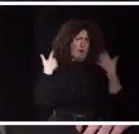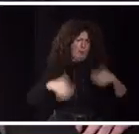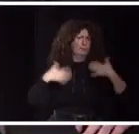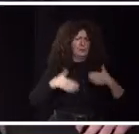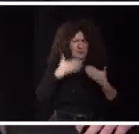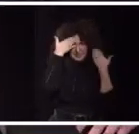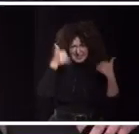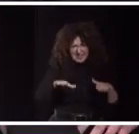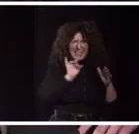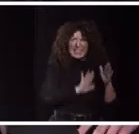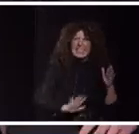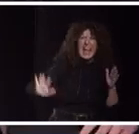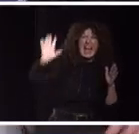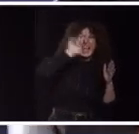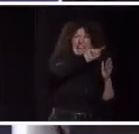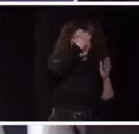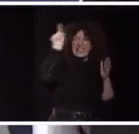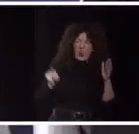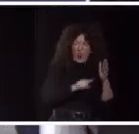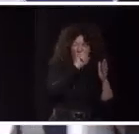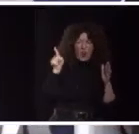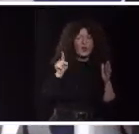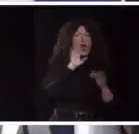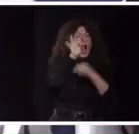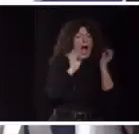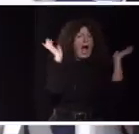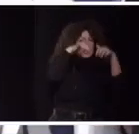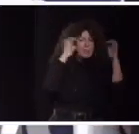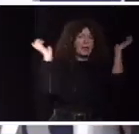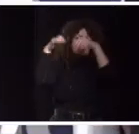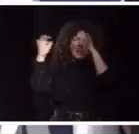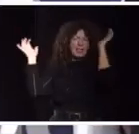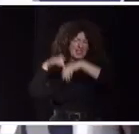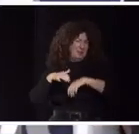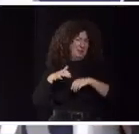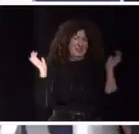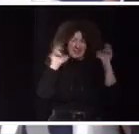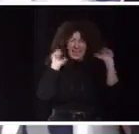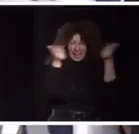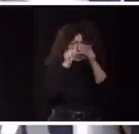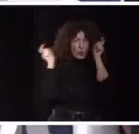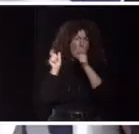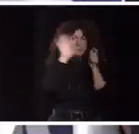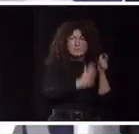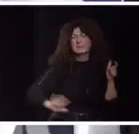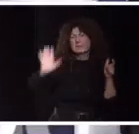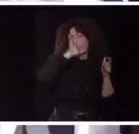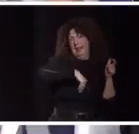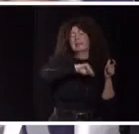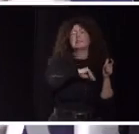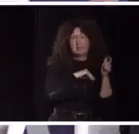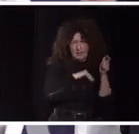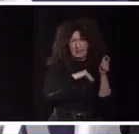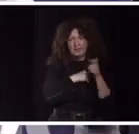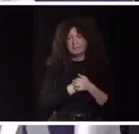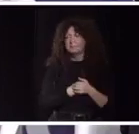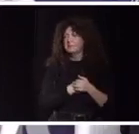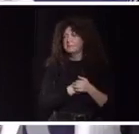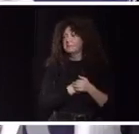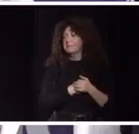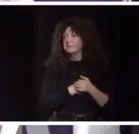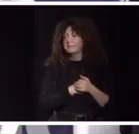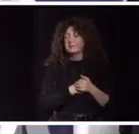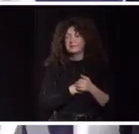los territorios de nuestro país con decenas y decenas de asambleas y de reuniones por todo el territorio de nuestro país.